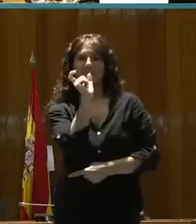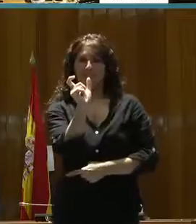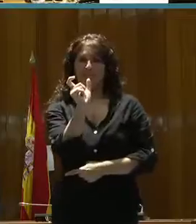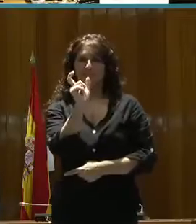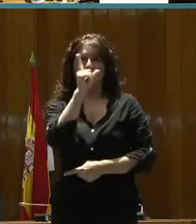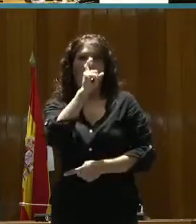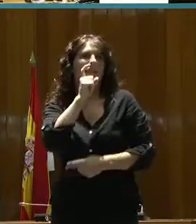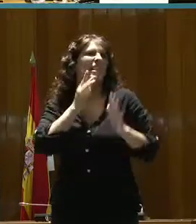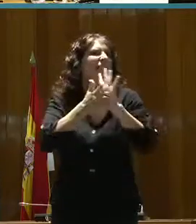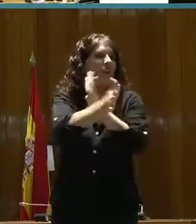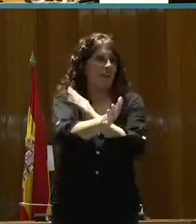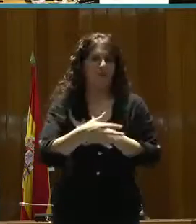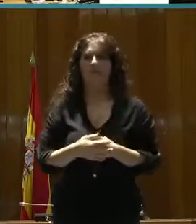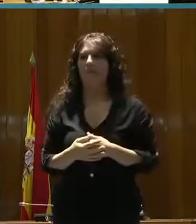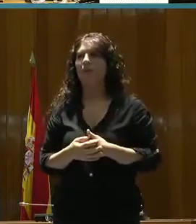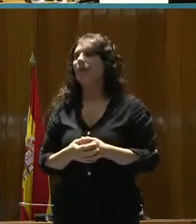Evidentemente,